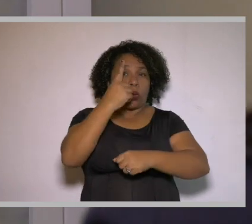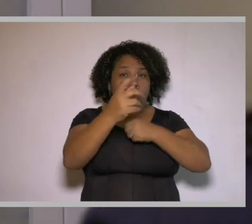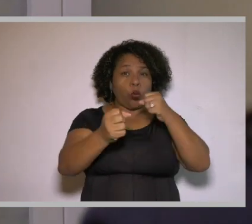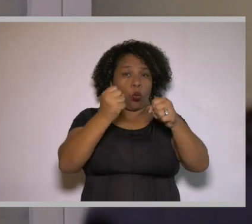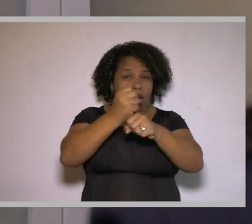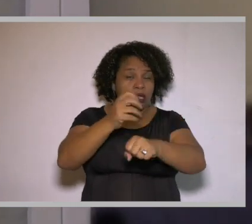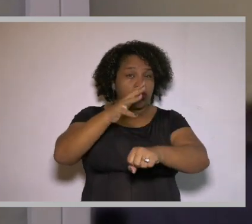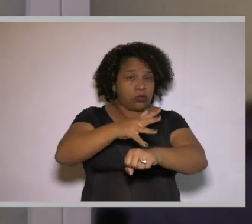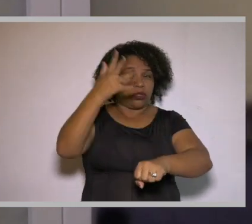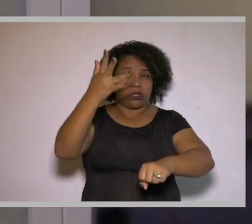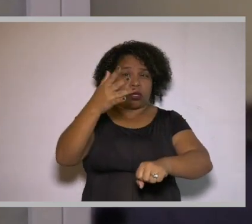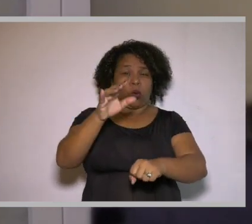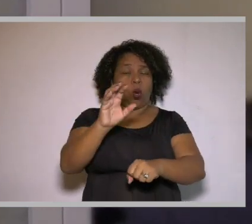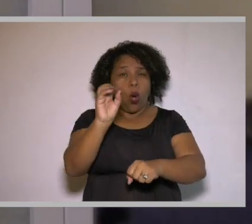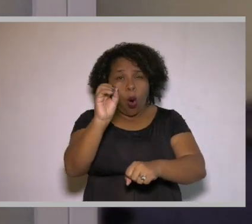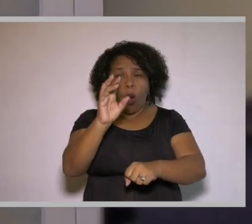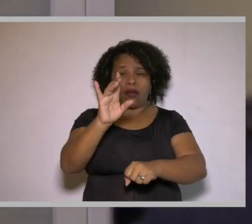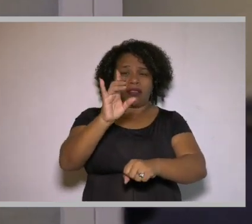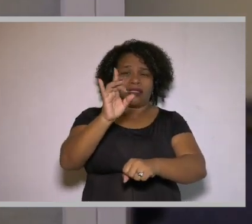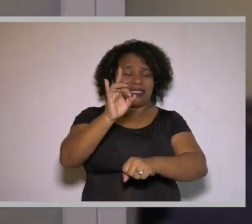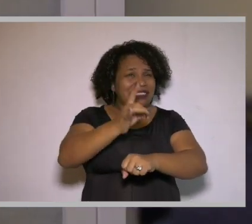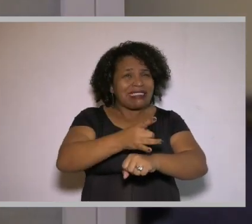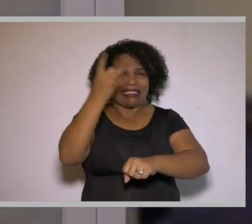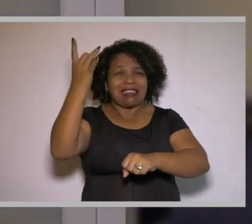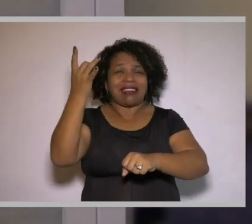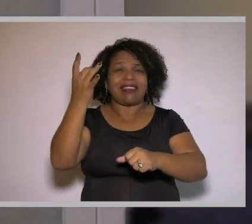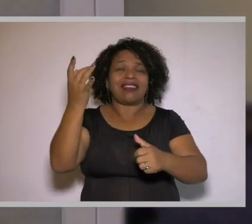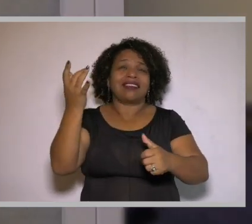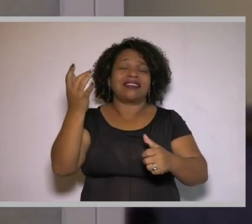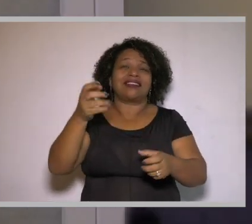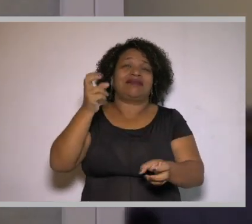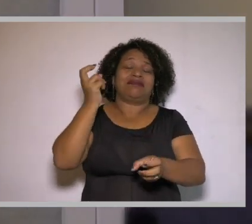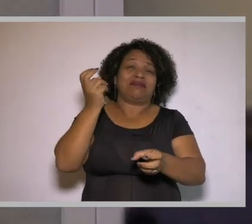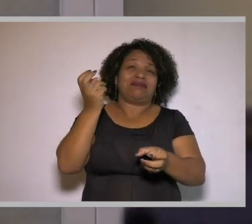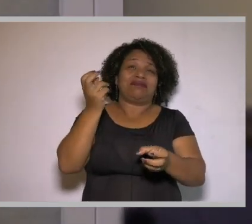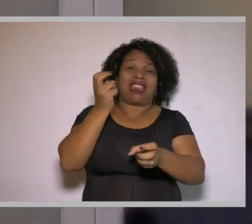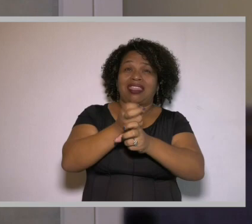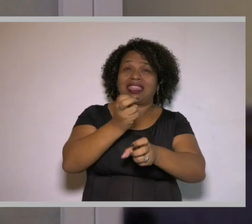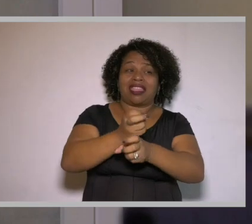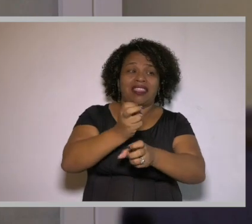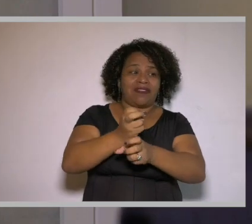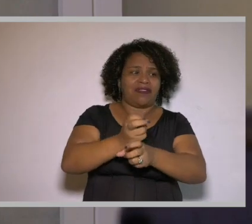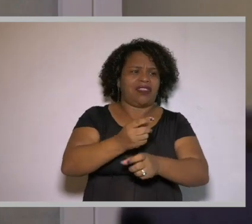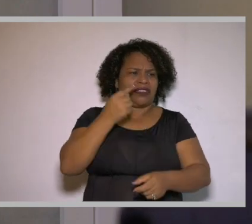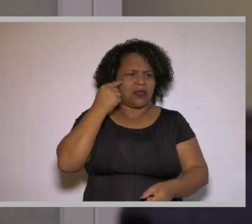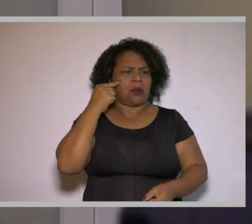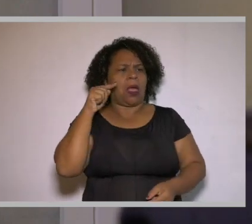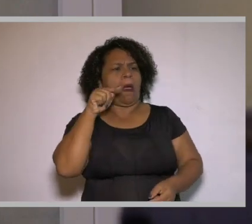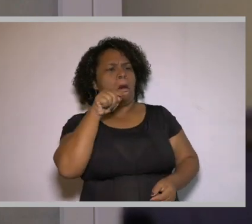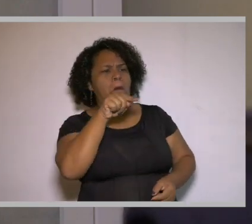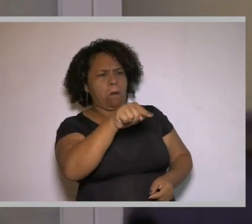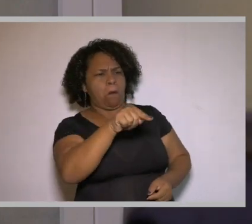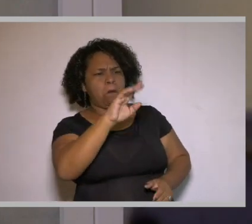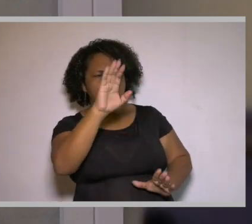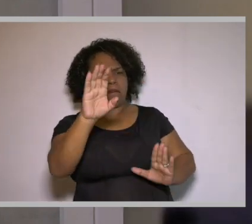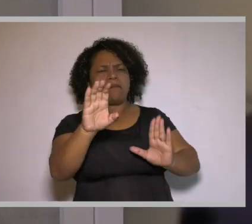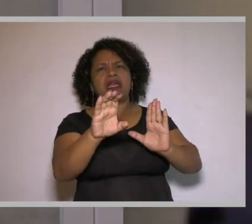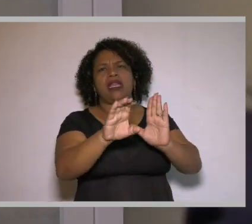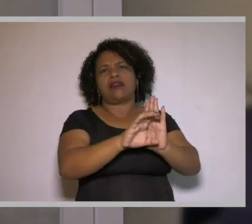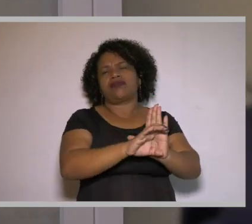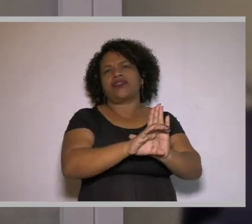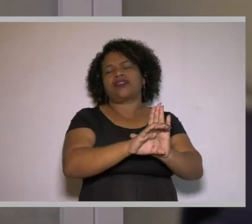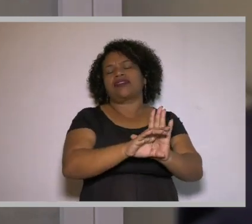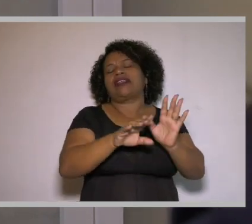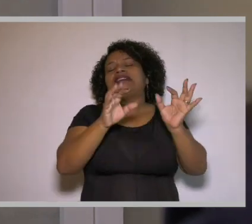amígdalas. Y la verdad es que ninguna literatura, ni norteamericana ni europea, establece que hay una edad mínima ni una